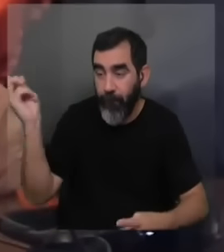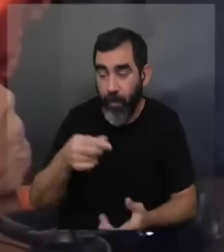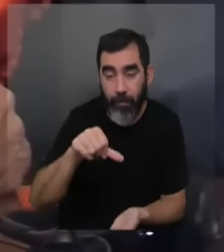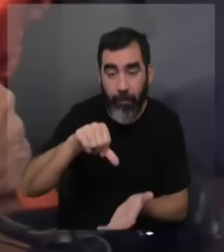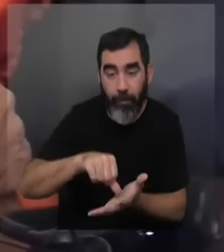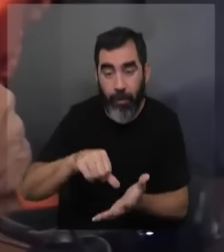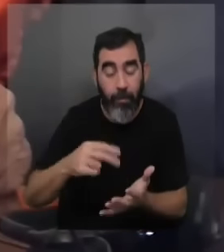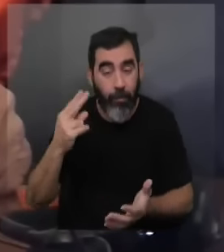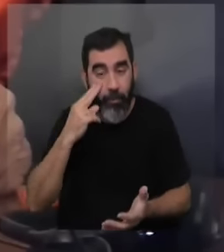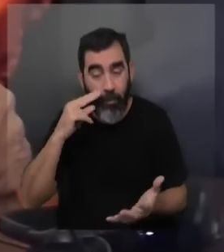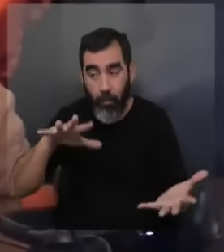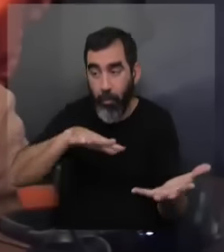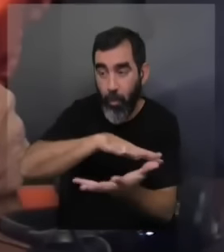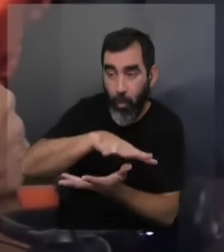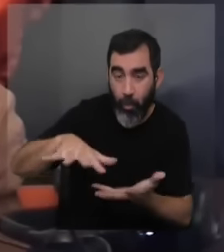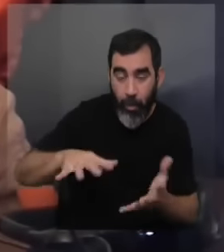tiene un